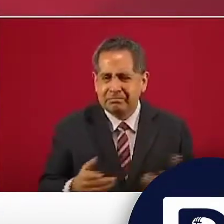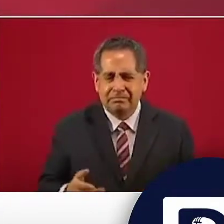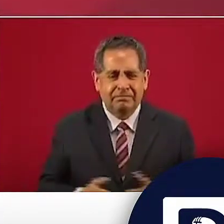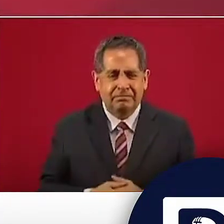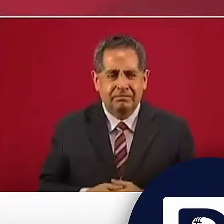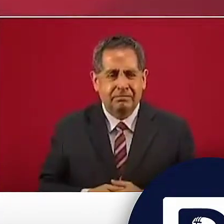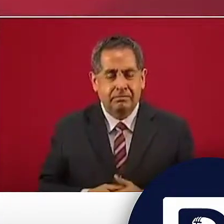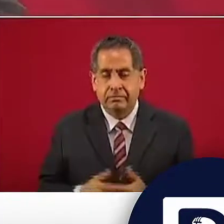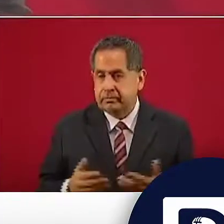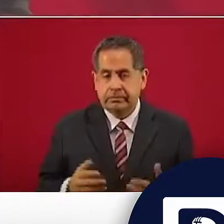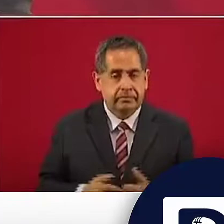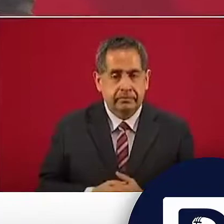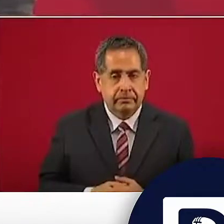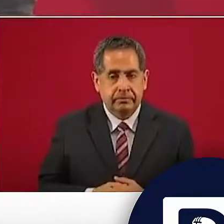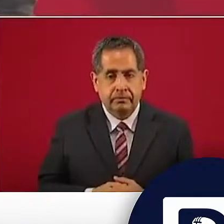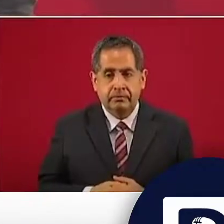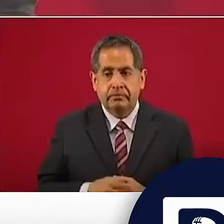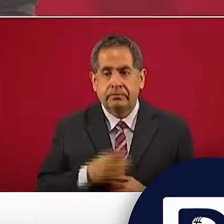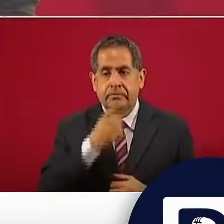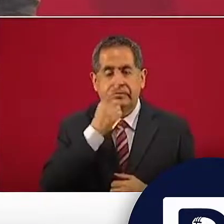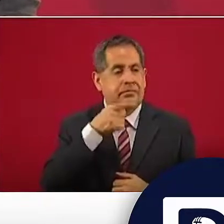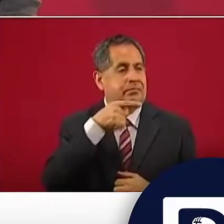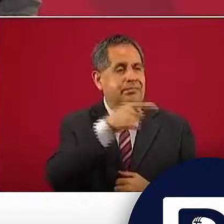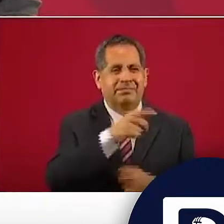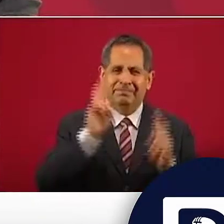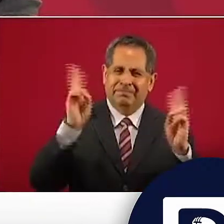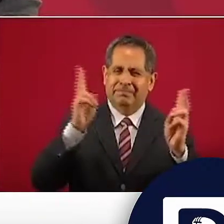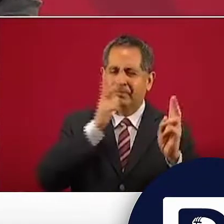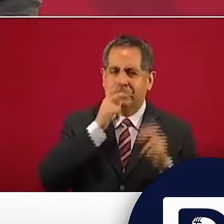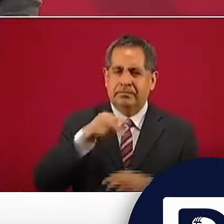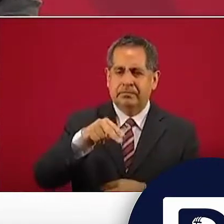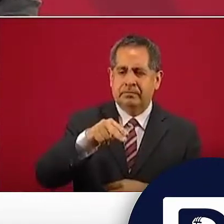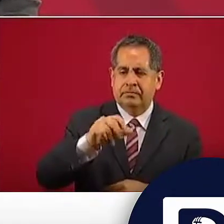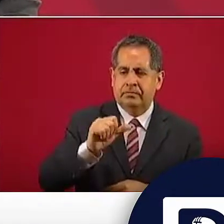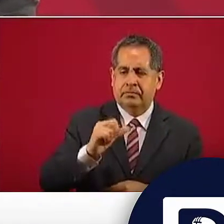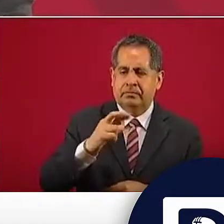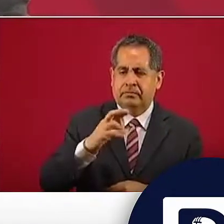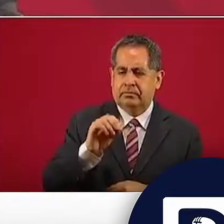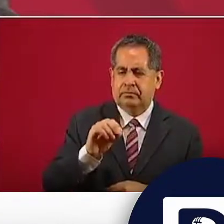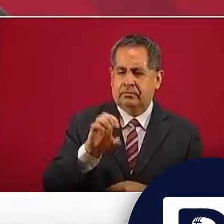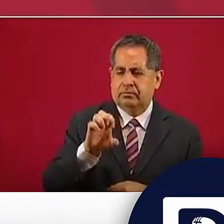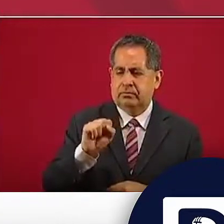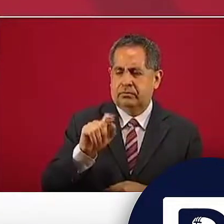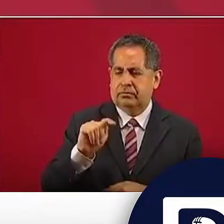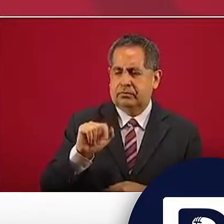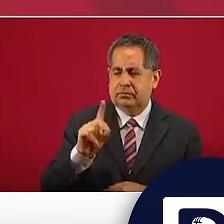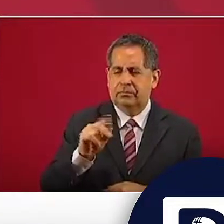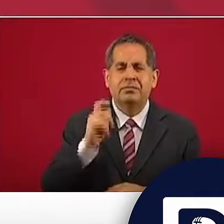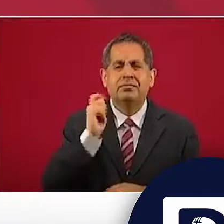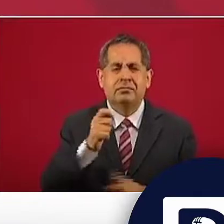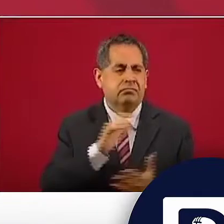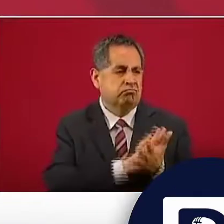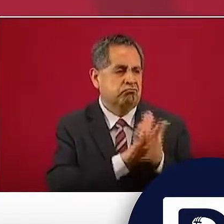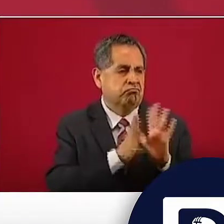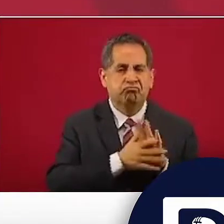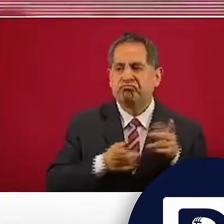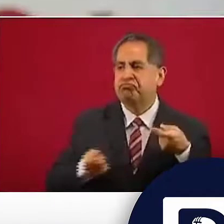Llegó a hablarse de un narcoestado y yo sinceramente